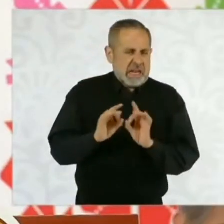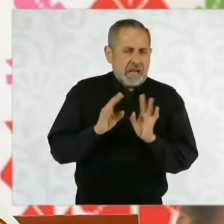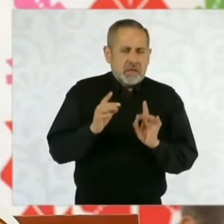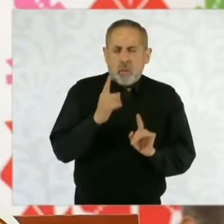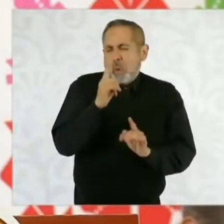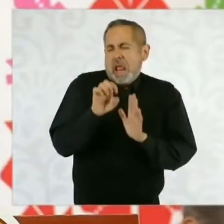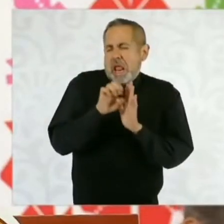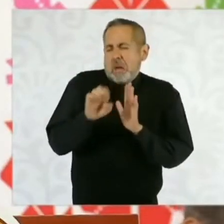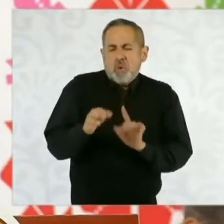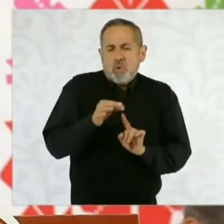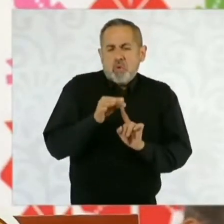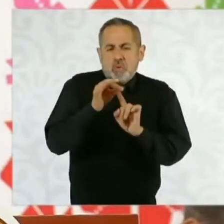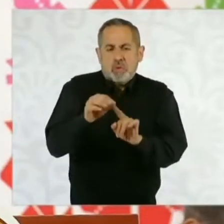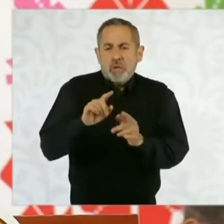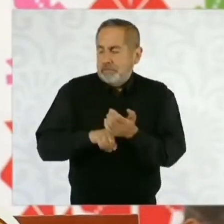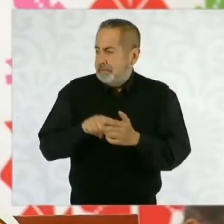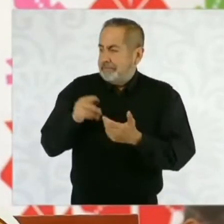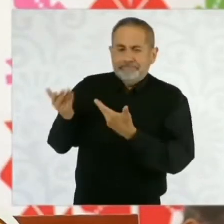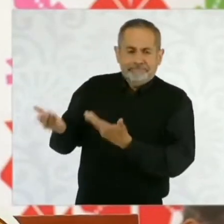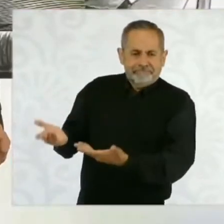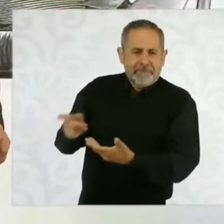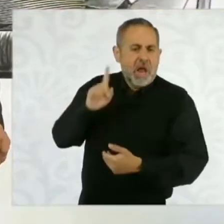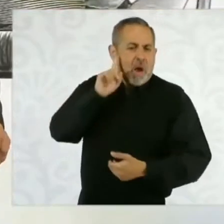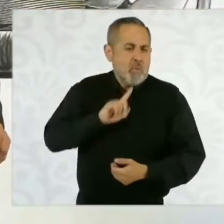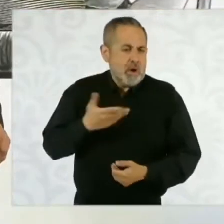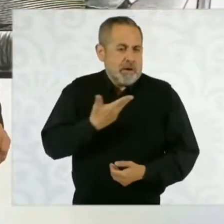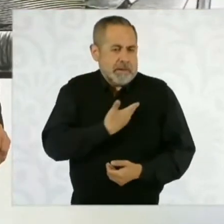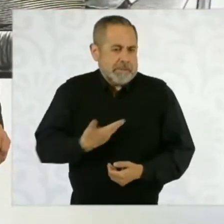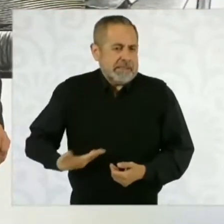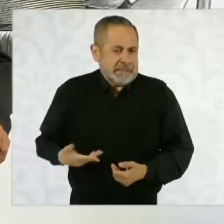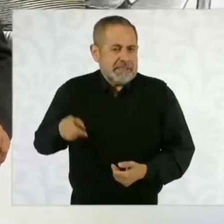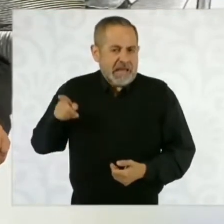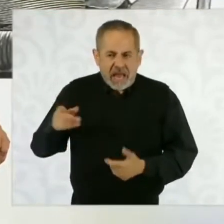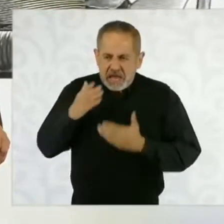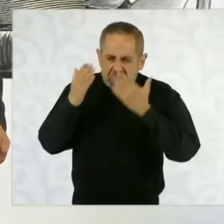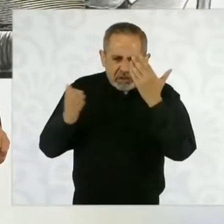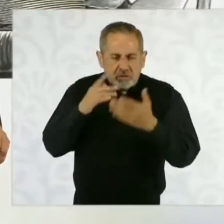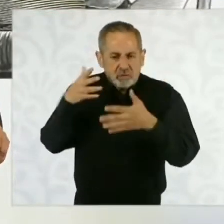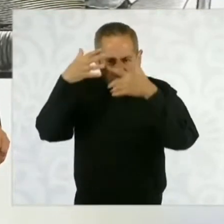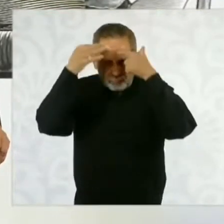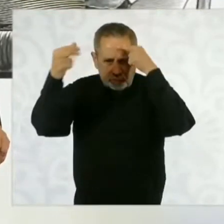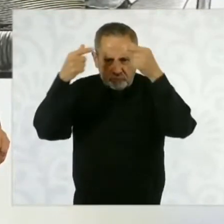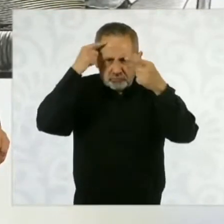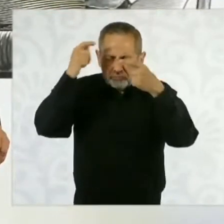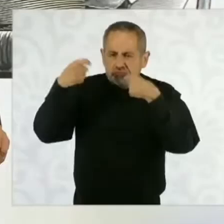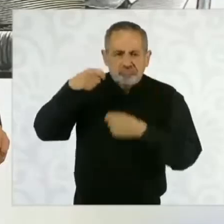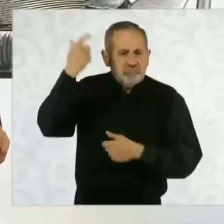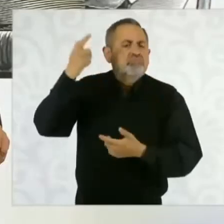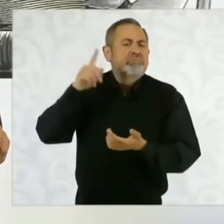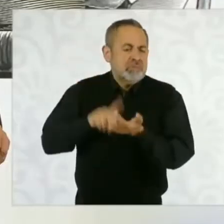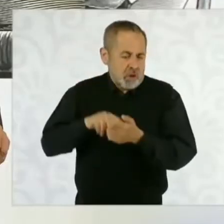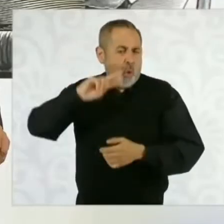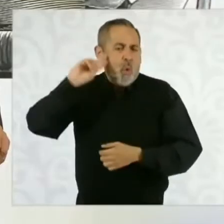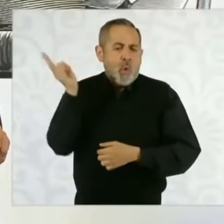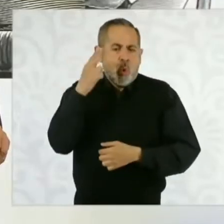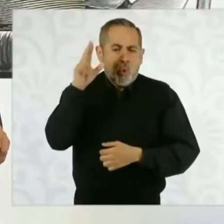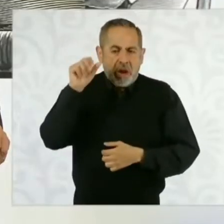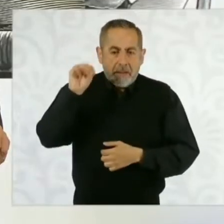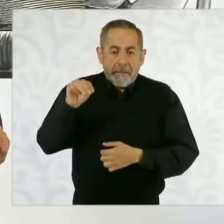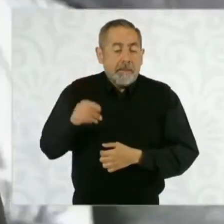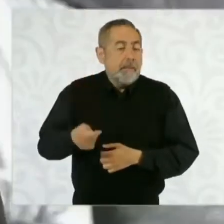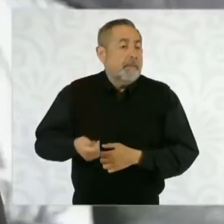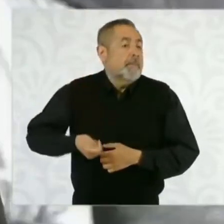un botón, nuestra presidenta surgió de la universidad y es la presidenta, primer